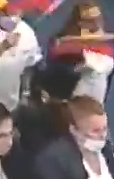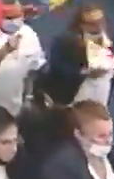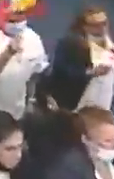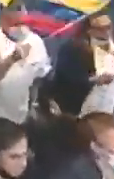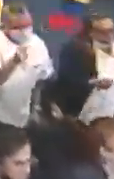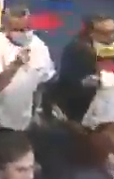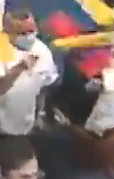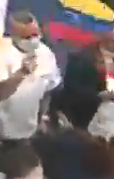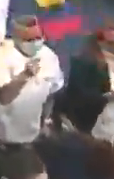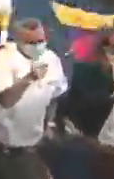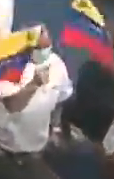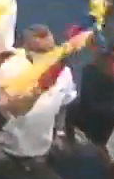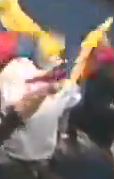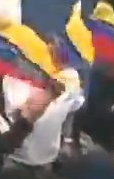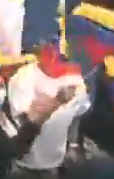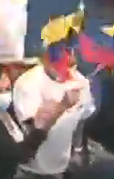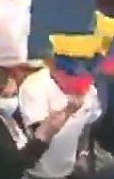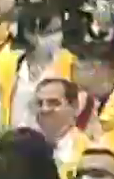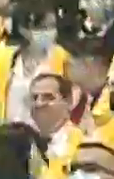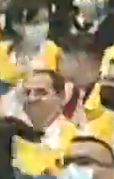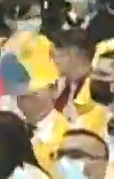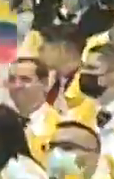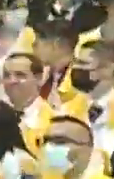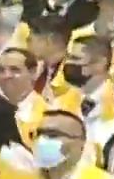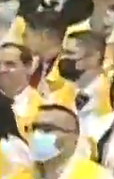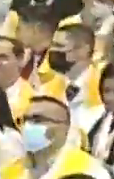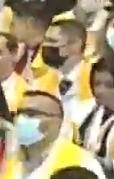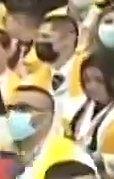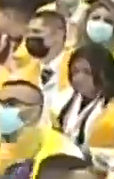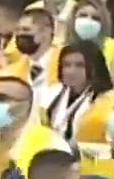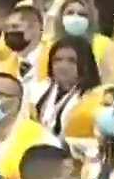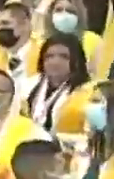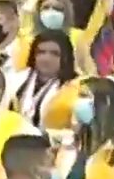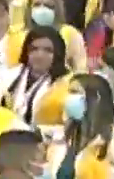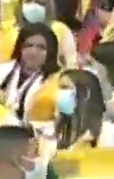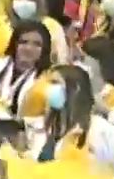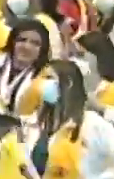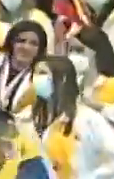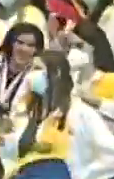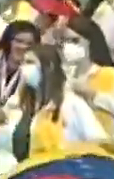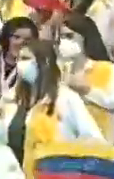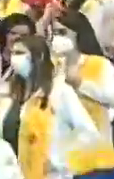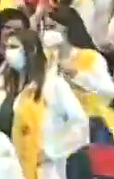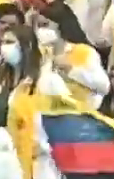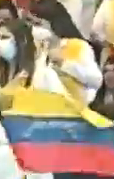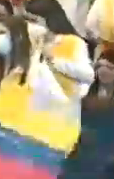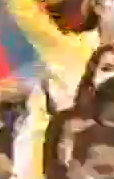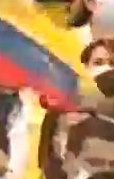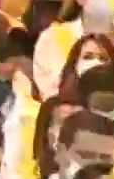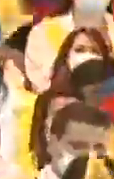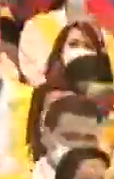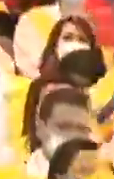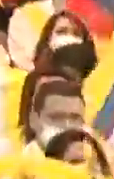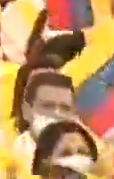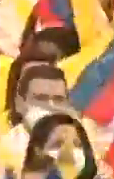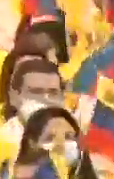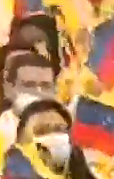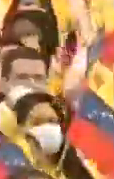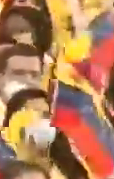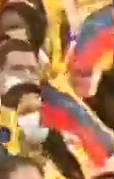Ejército Bolivariano. El presidente Nicolás Maduro Moros en este momento comparte con todos los asistentes en esta importante